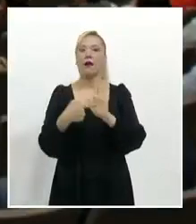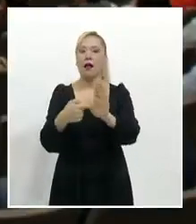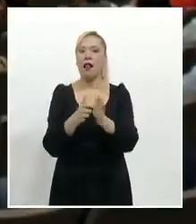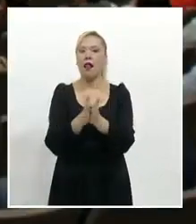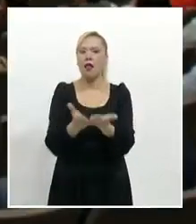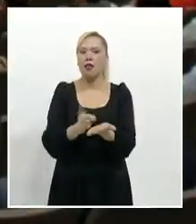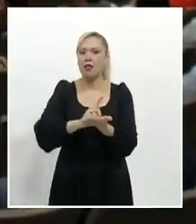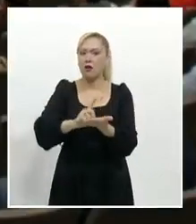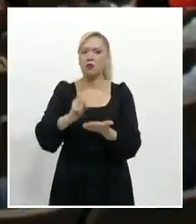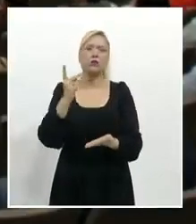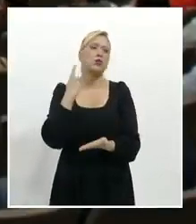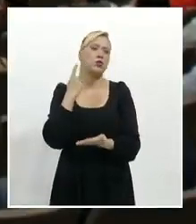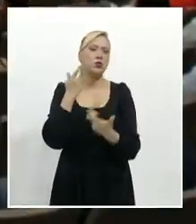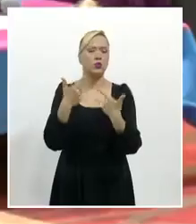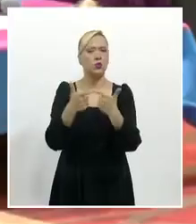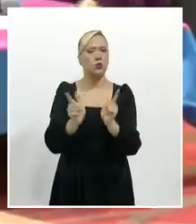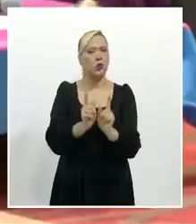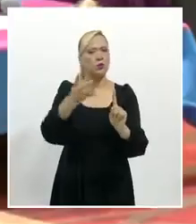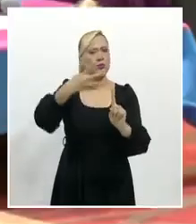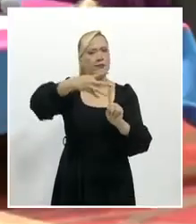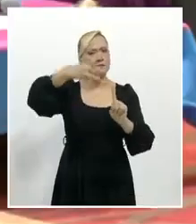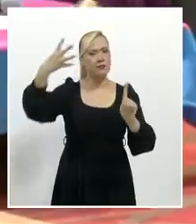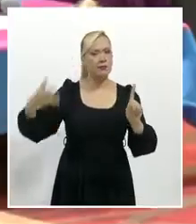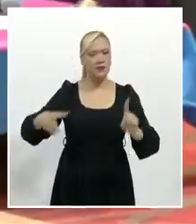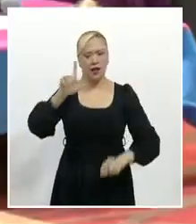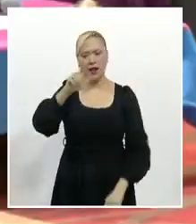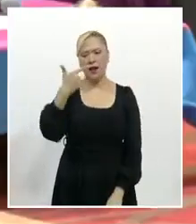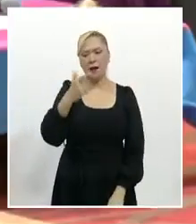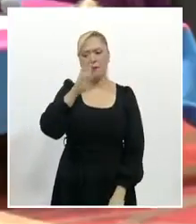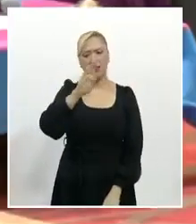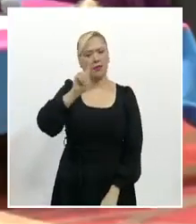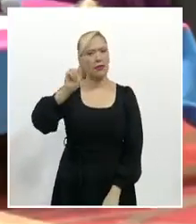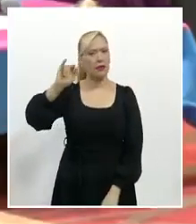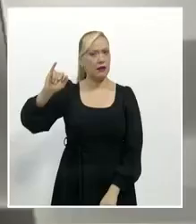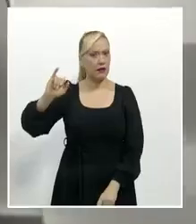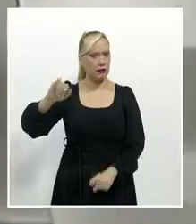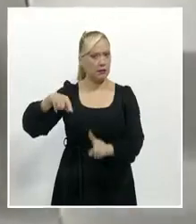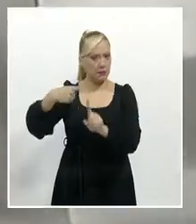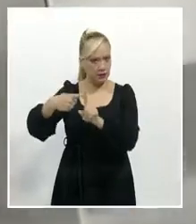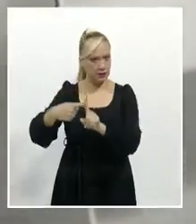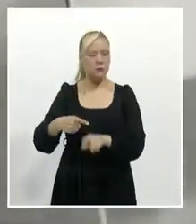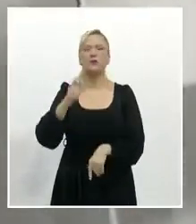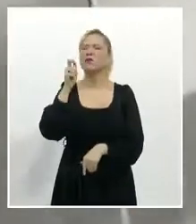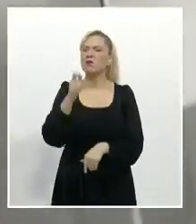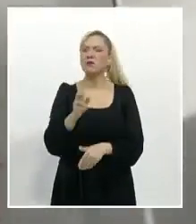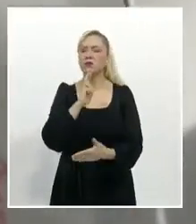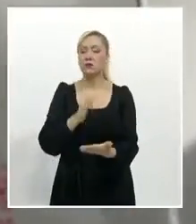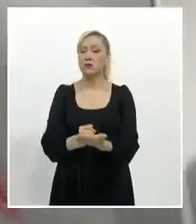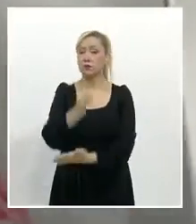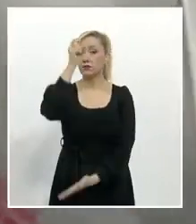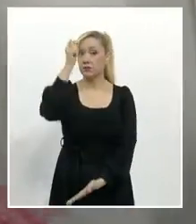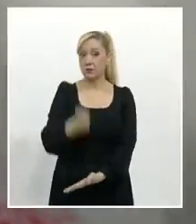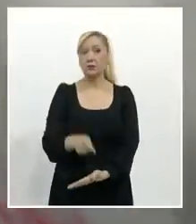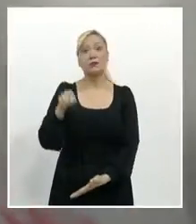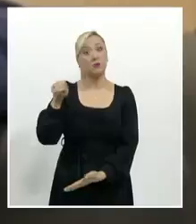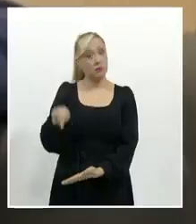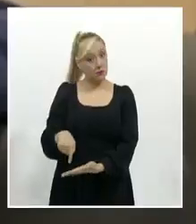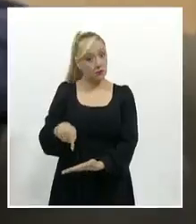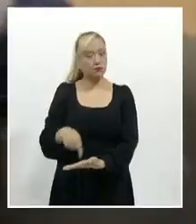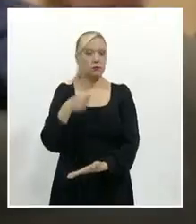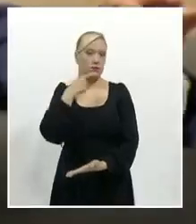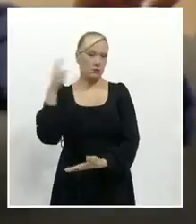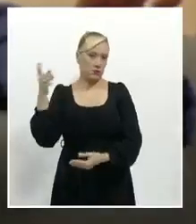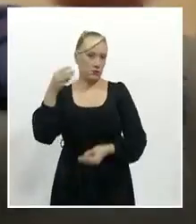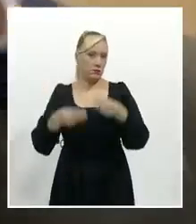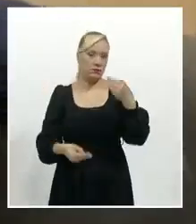derechos político-electorales de la población LGBTIQ+. Esta obra contiene las sentencias del tribunal que, de acuerdo con el